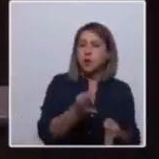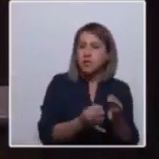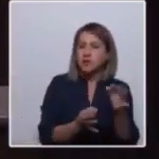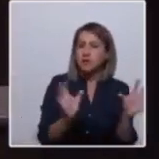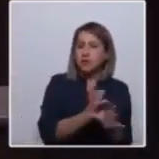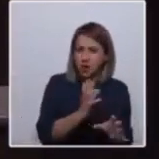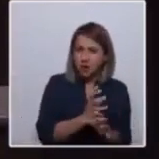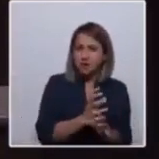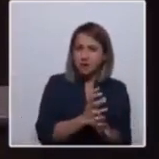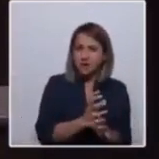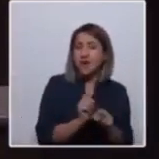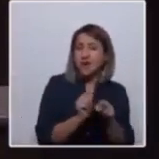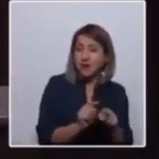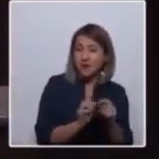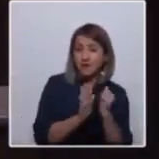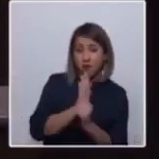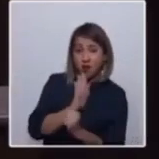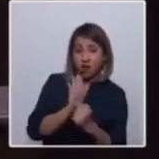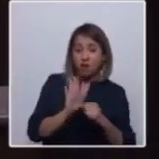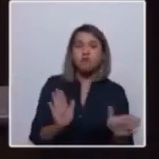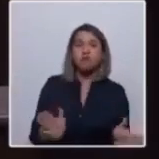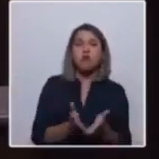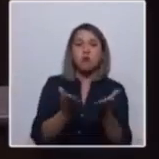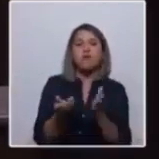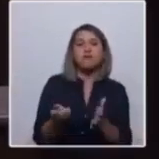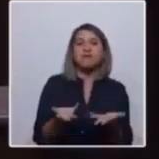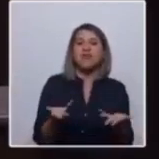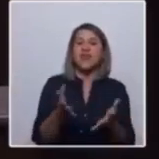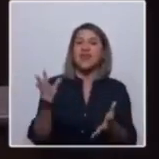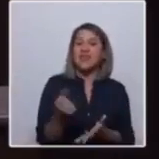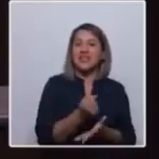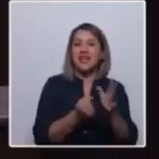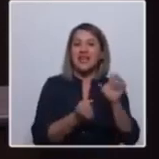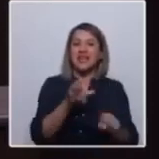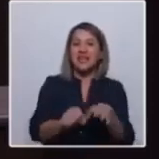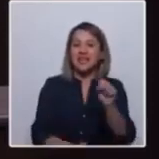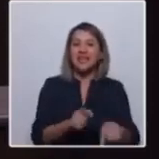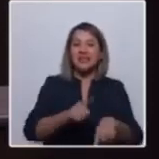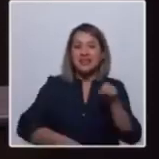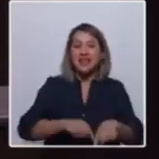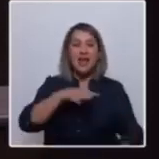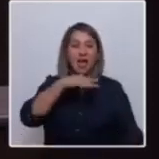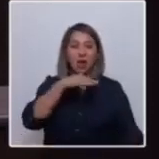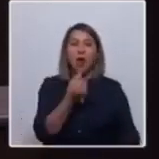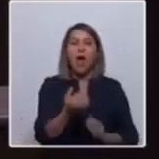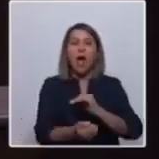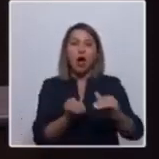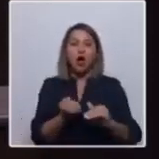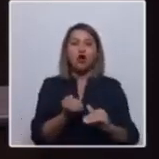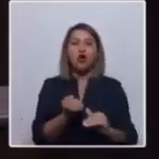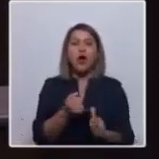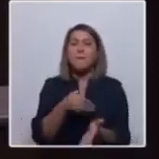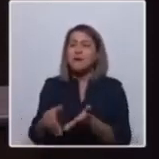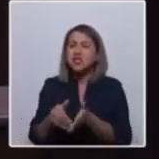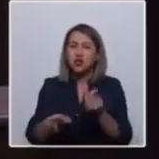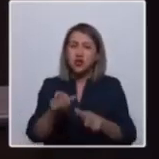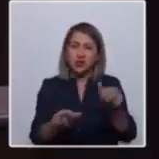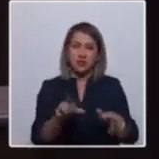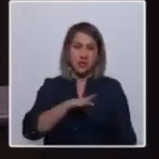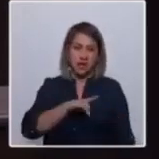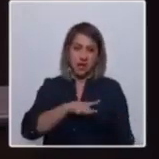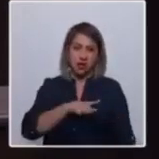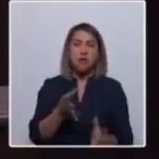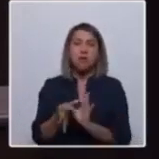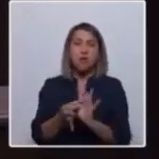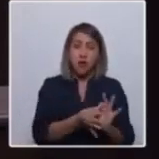violencia, y este borrador las promoverá, quitándole tierras, aguas y ahorros a miles de chilenos. Por